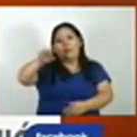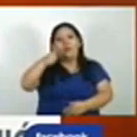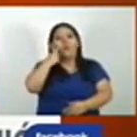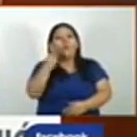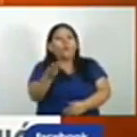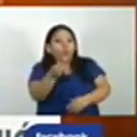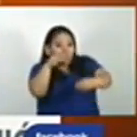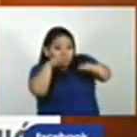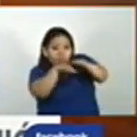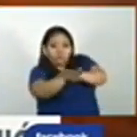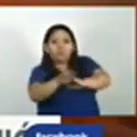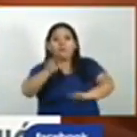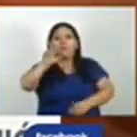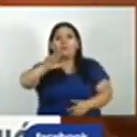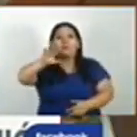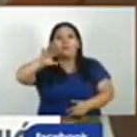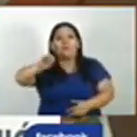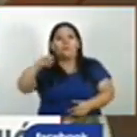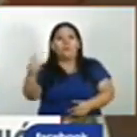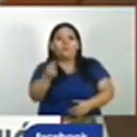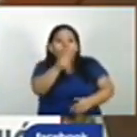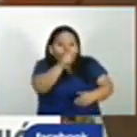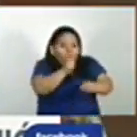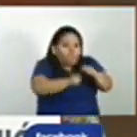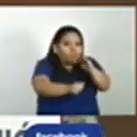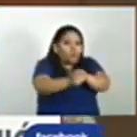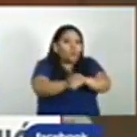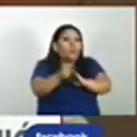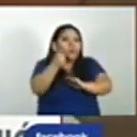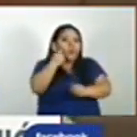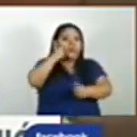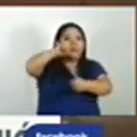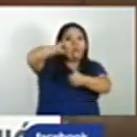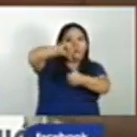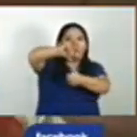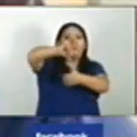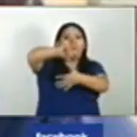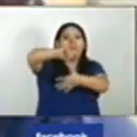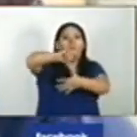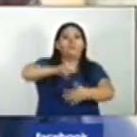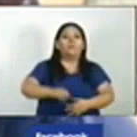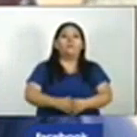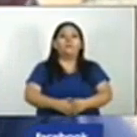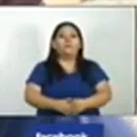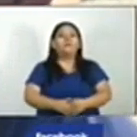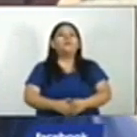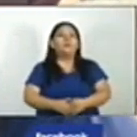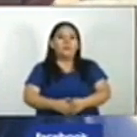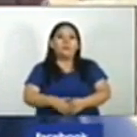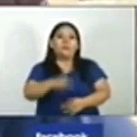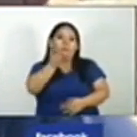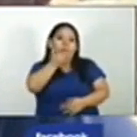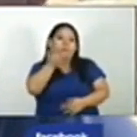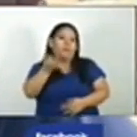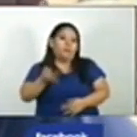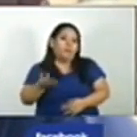de 350 migrantes procedentes de Centro y Sudamérica. De verdad, como le digo, uno aquí